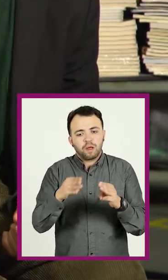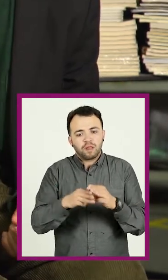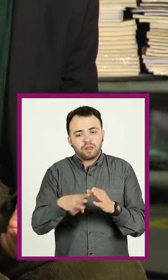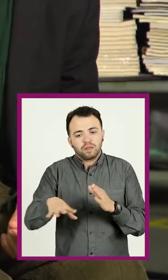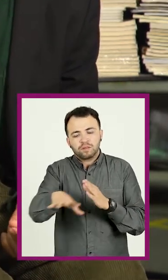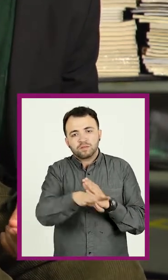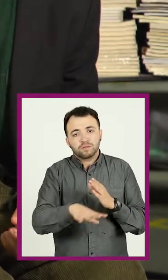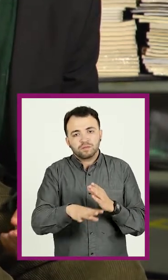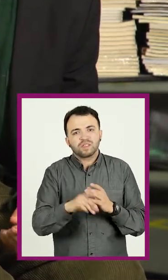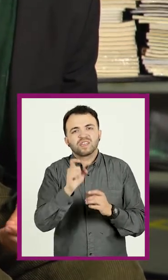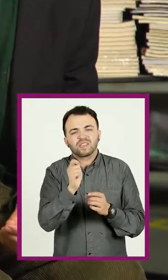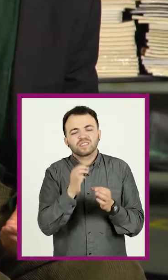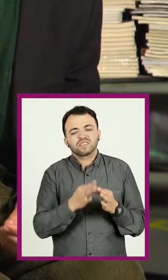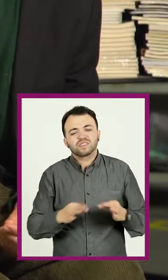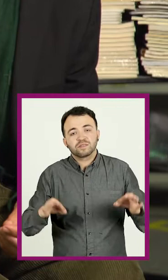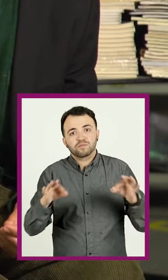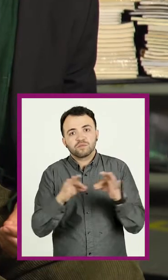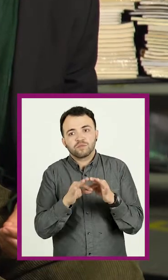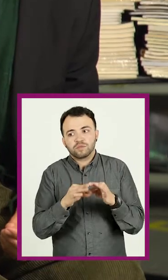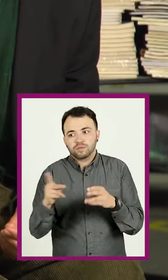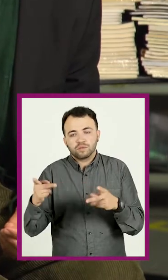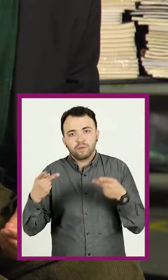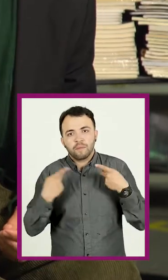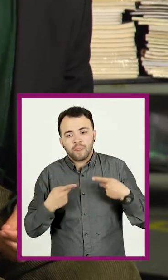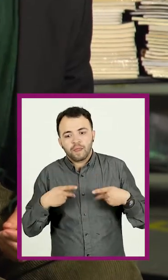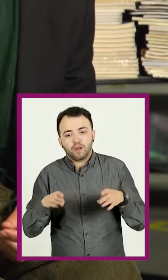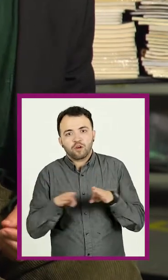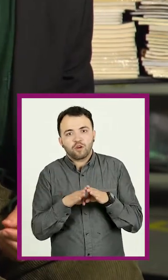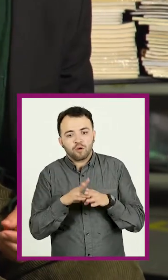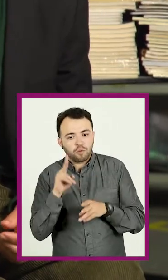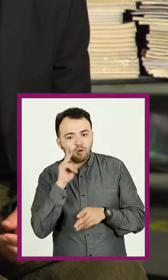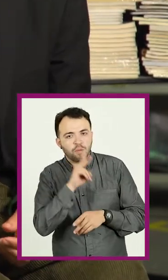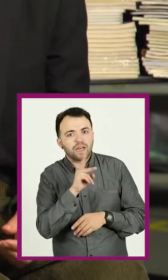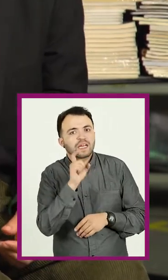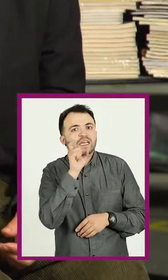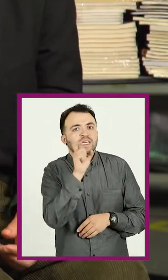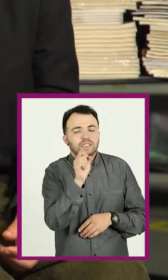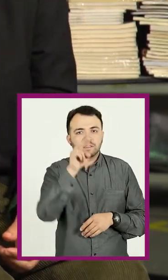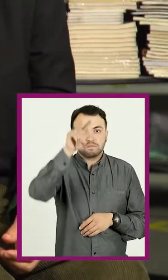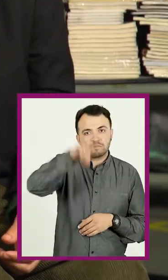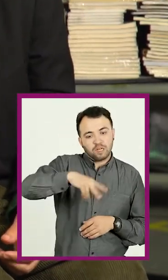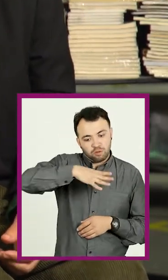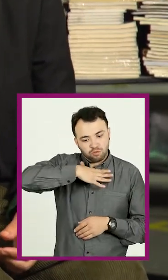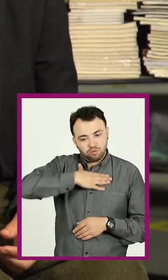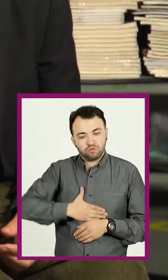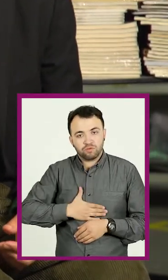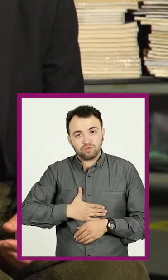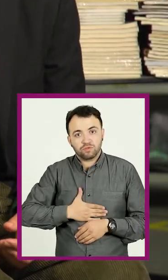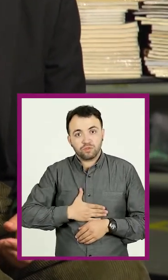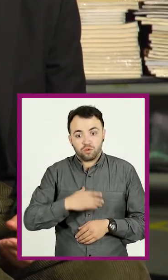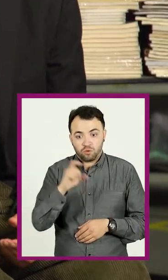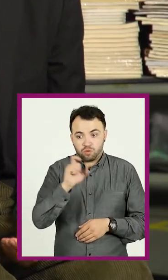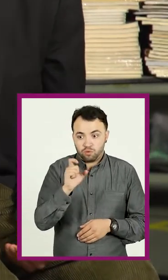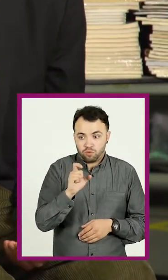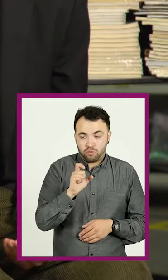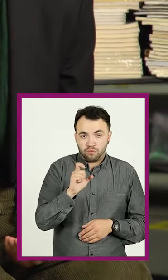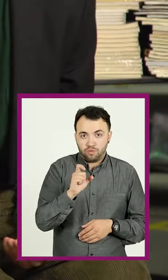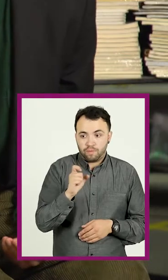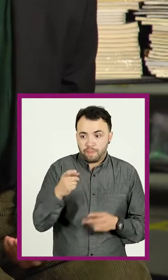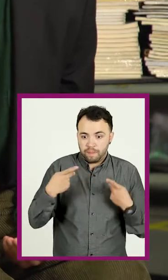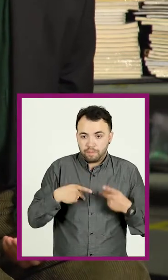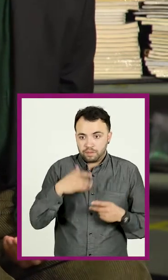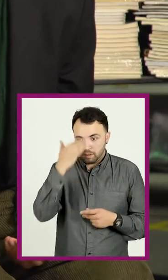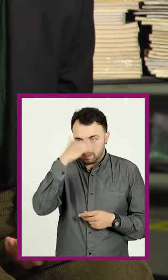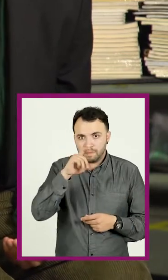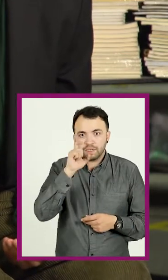importante es que la gente capte lo que es la verdadera justicia y una vez que ocupe el alma de la gente, no será posible